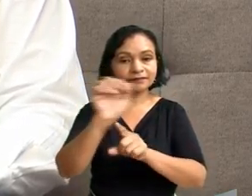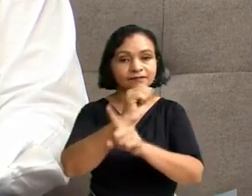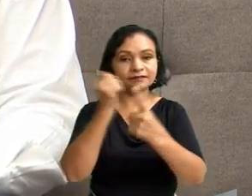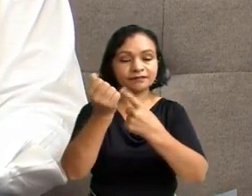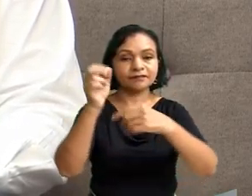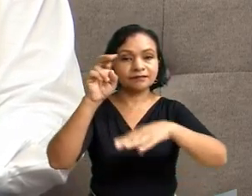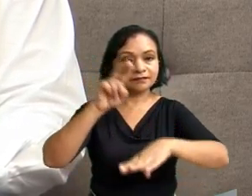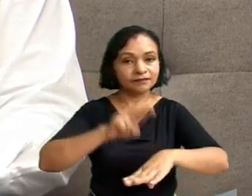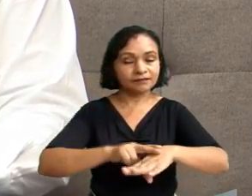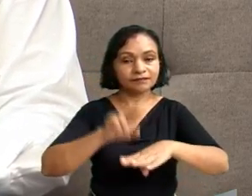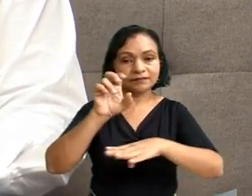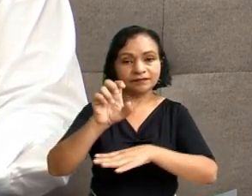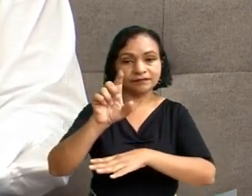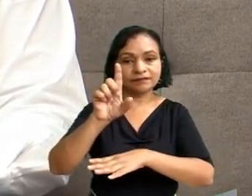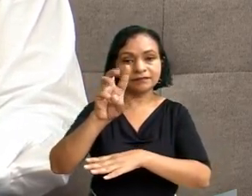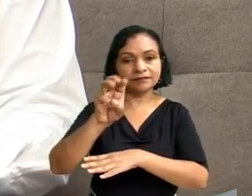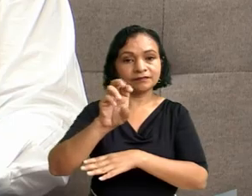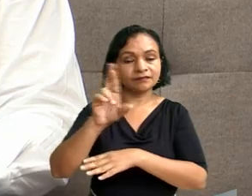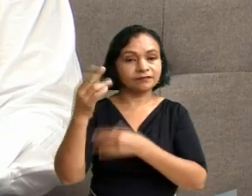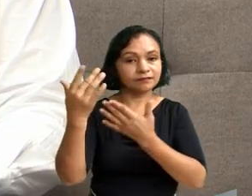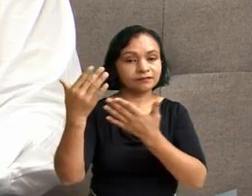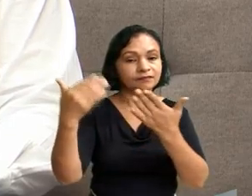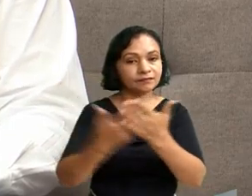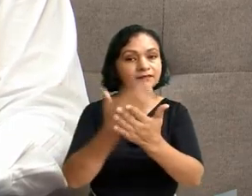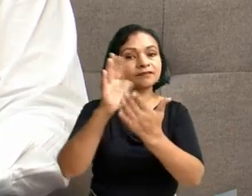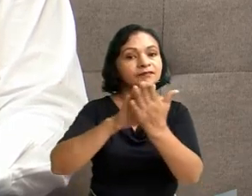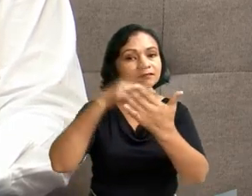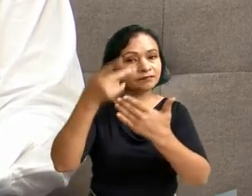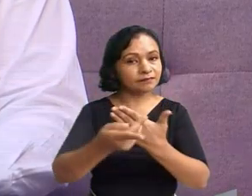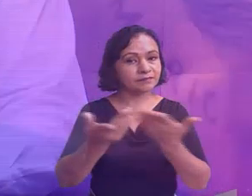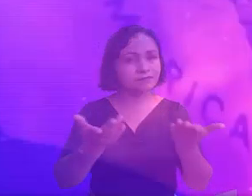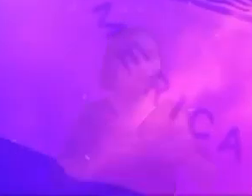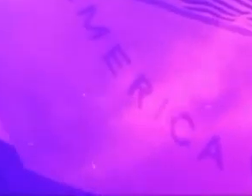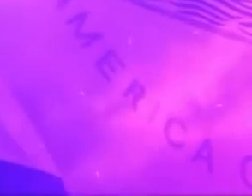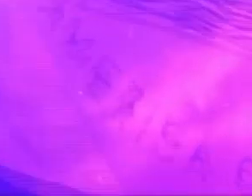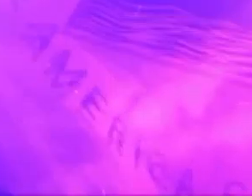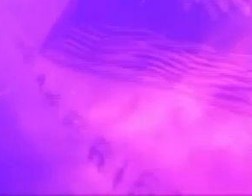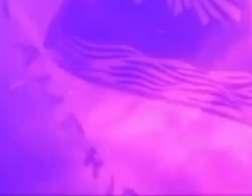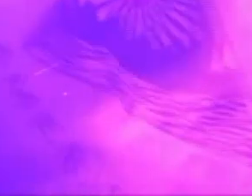la asamblea nacional estuvo con ustedes en mermarse y les esperamos en una nueva edición